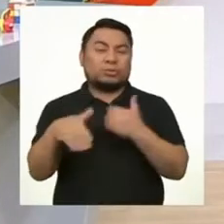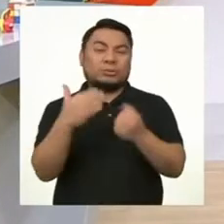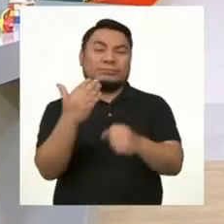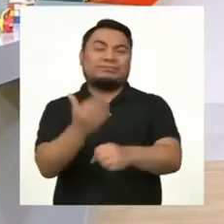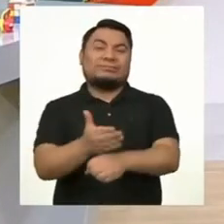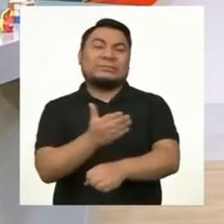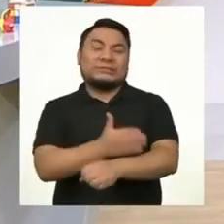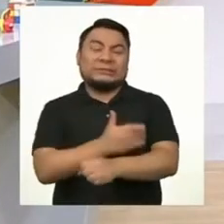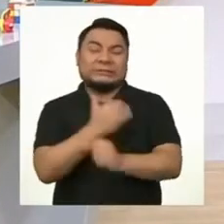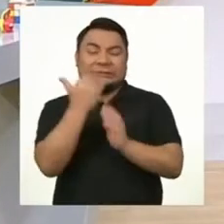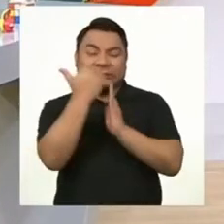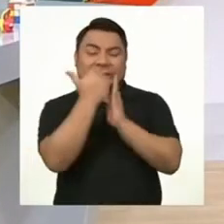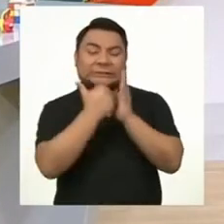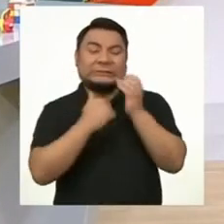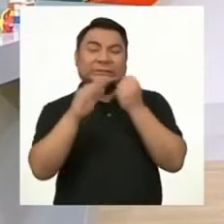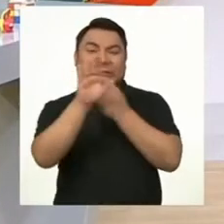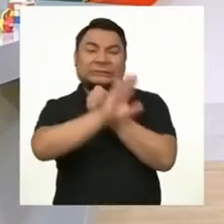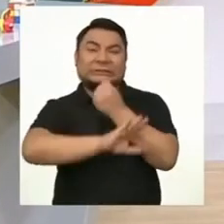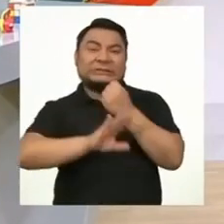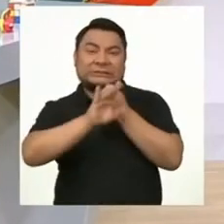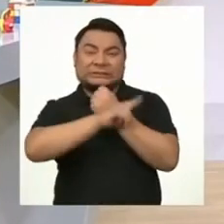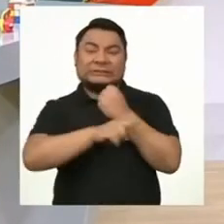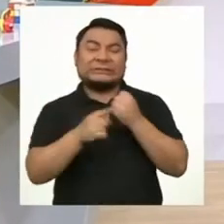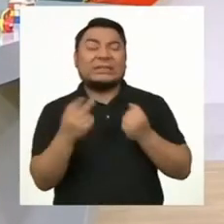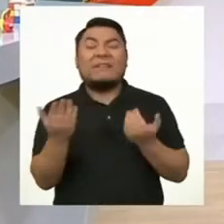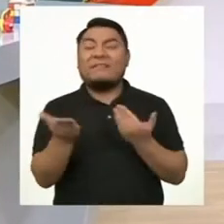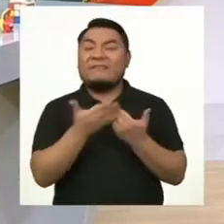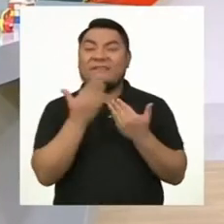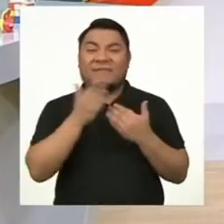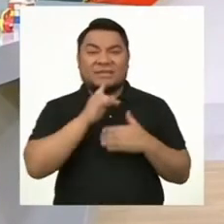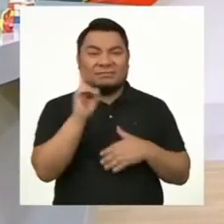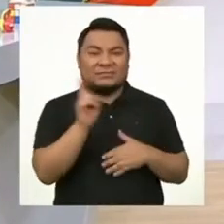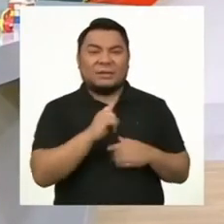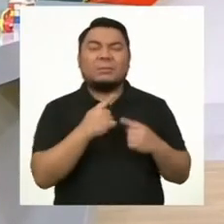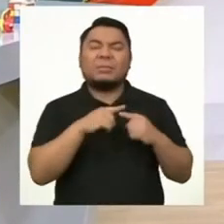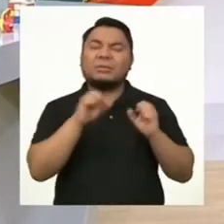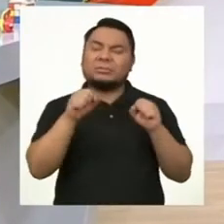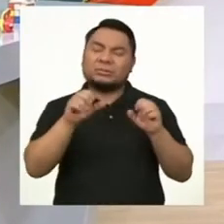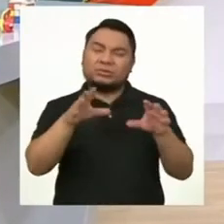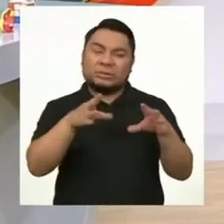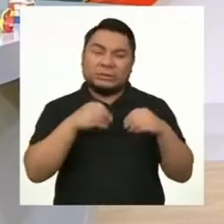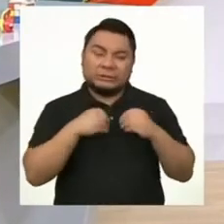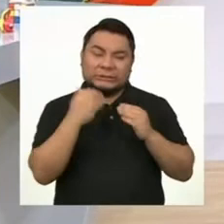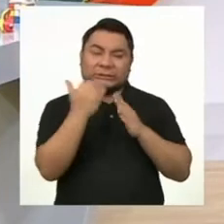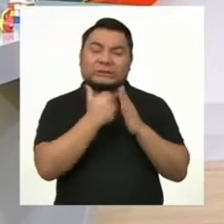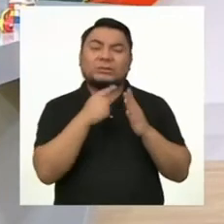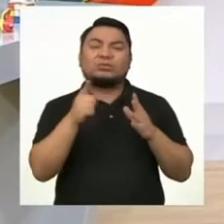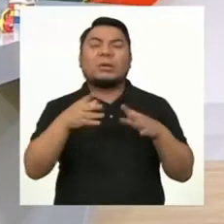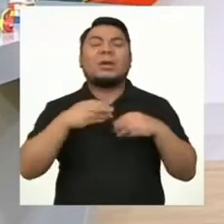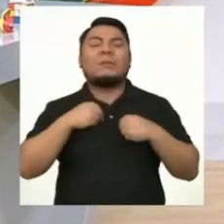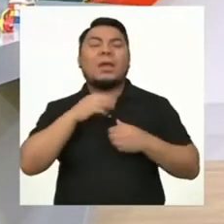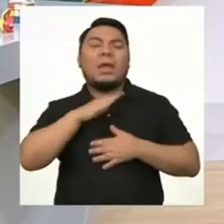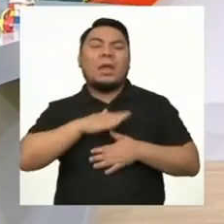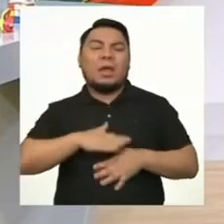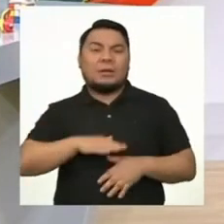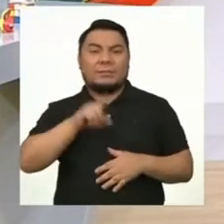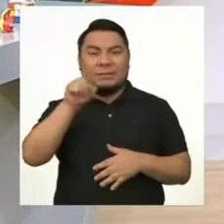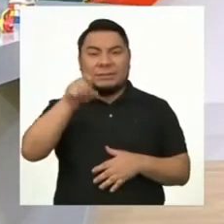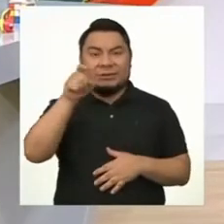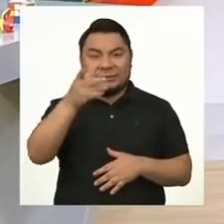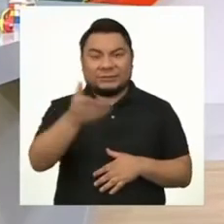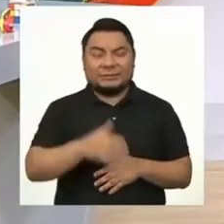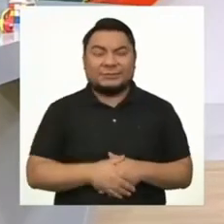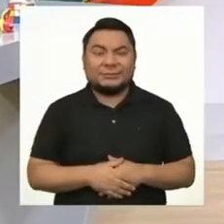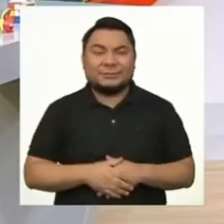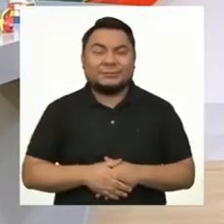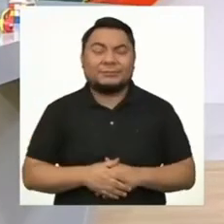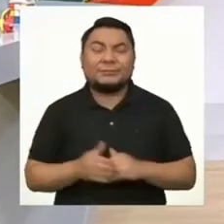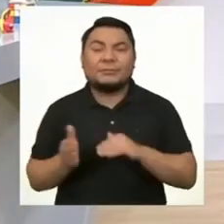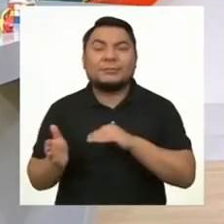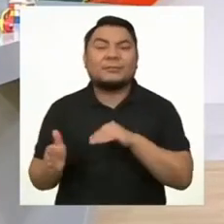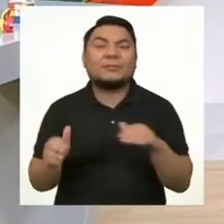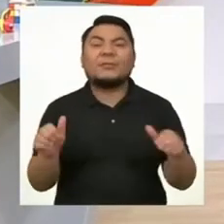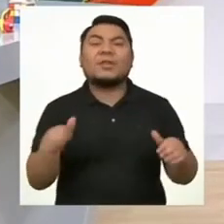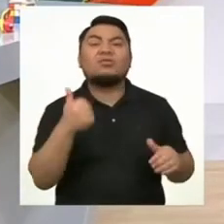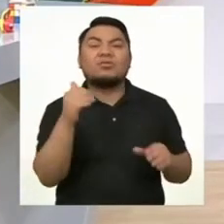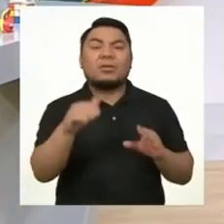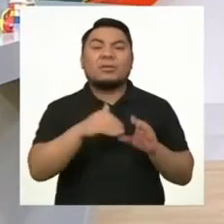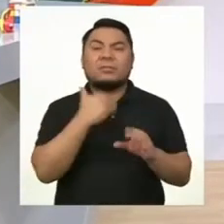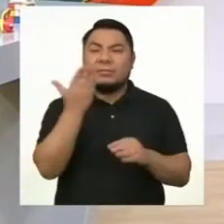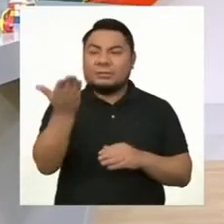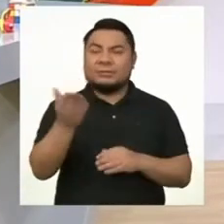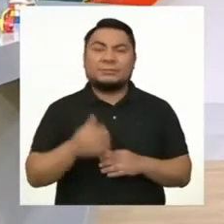es sencillo, pero cumplirlas te dará la calma que necesitas. Ahora vamos con otro